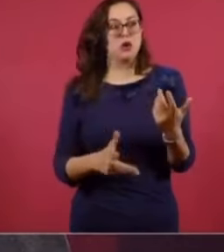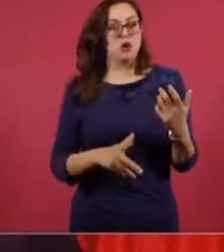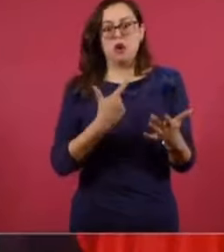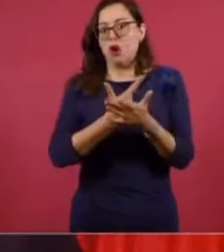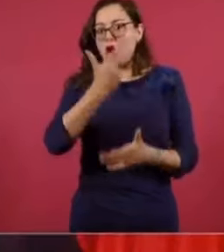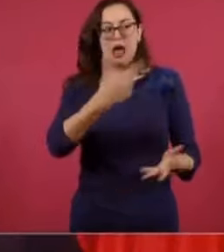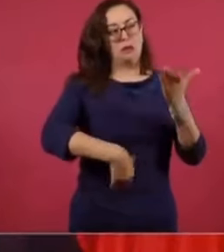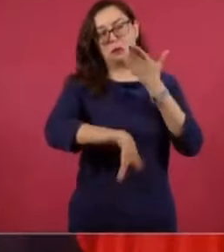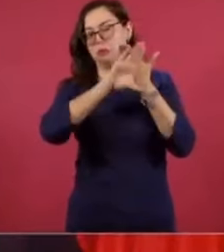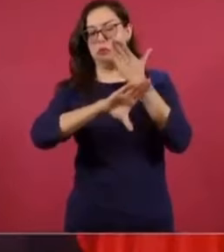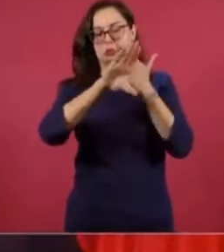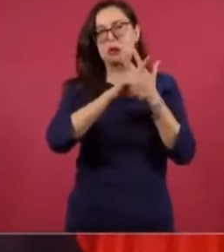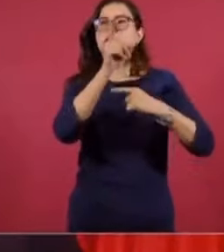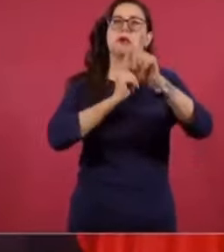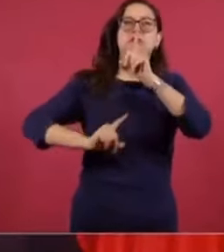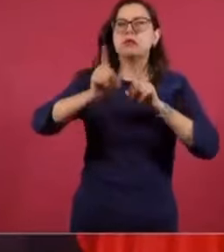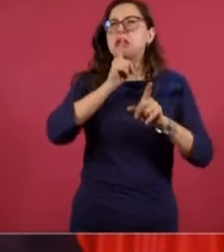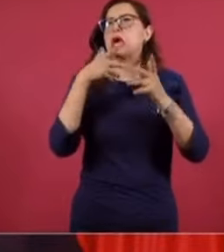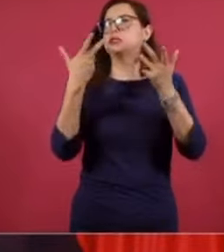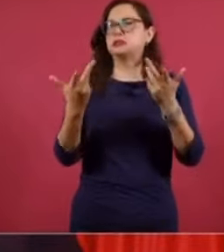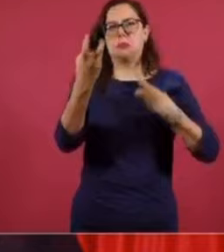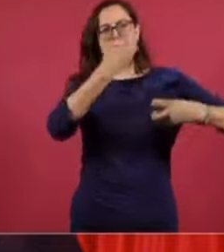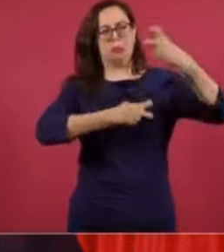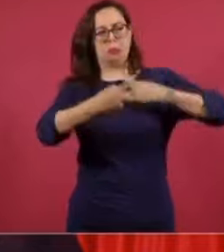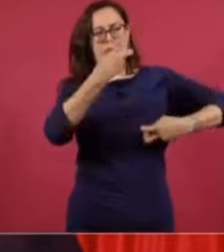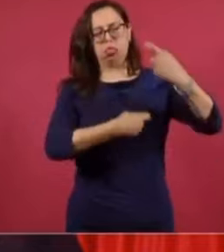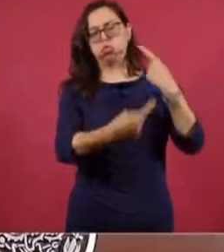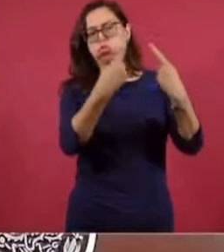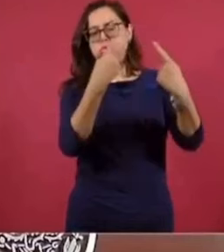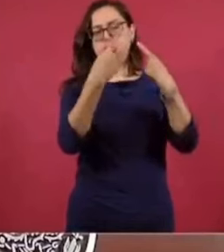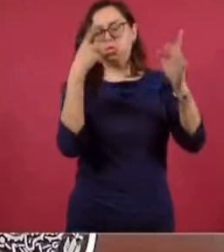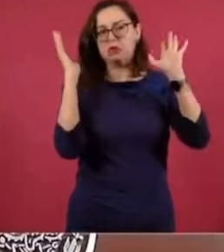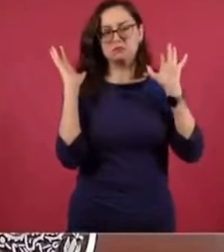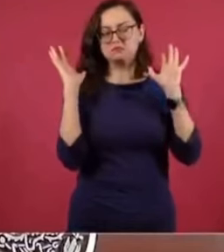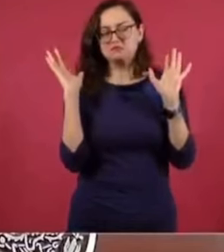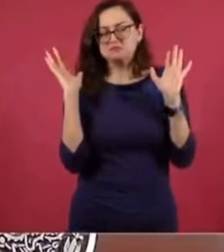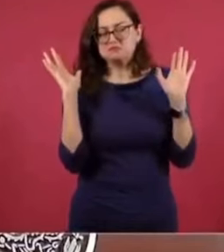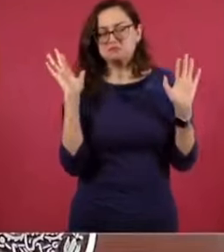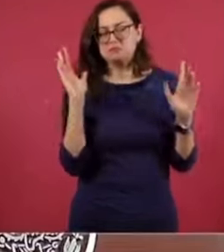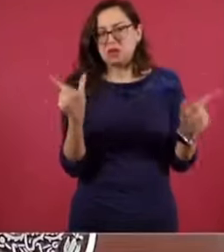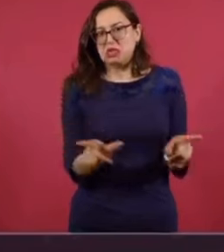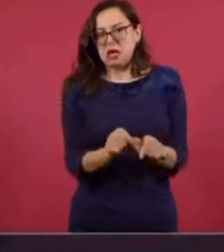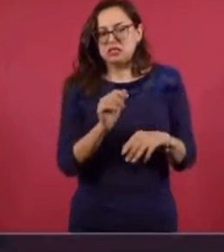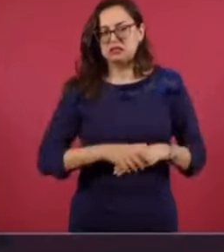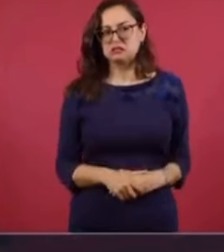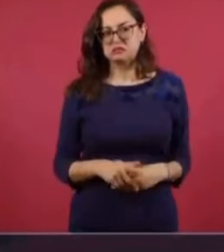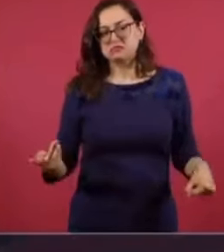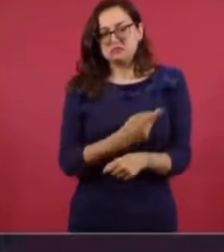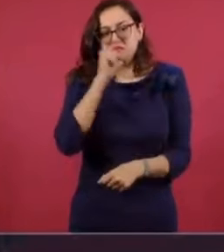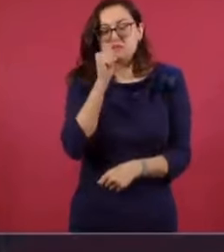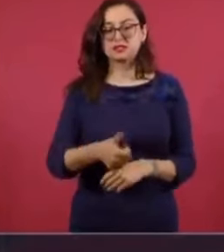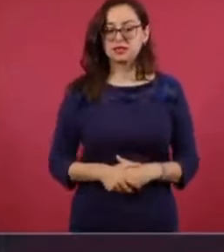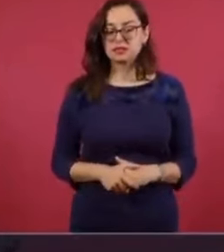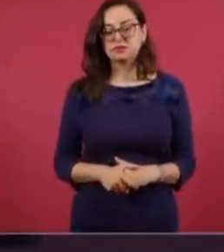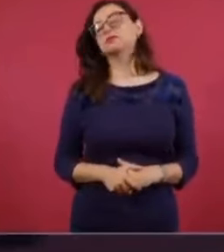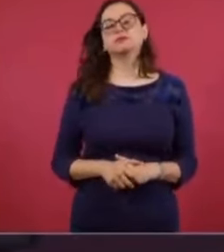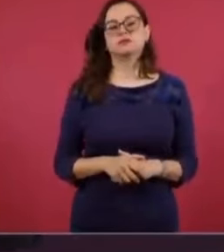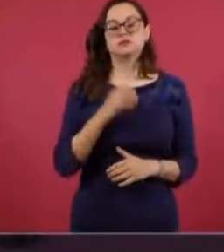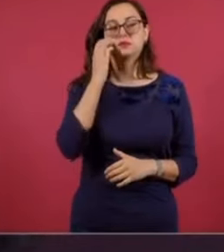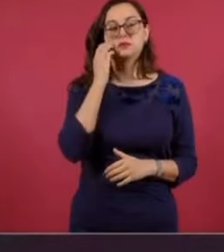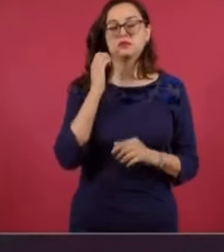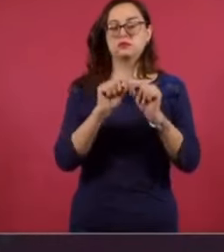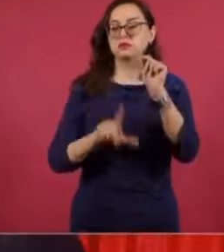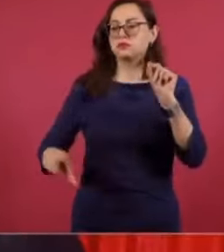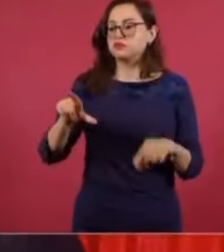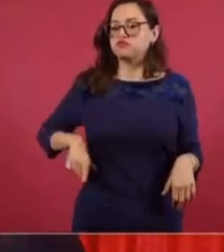la radio, en la televisión, las calumnias, los insultos. Pues, no pasa nada. En México hay estabilidad